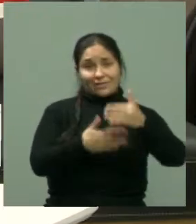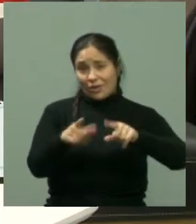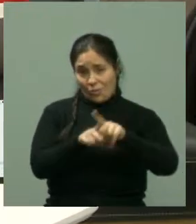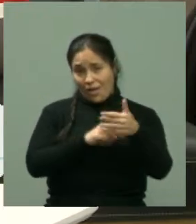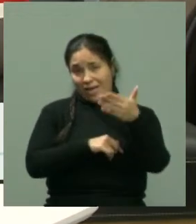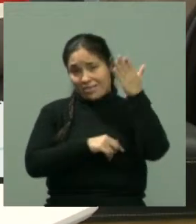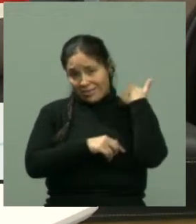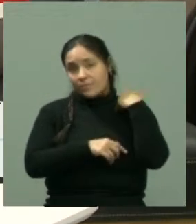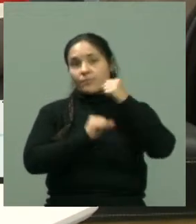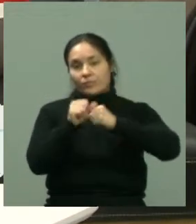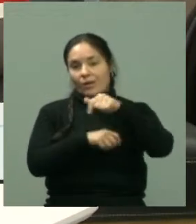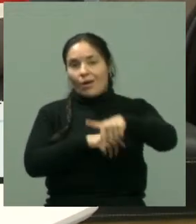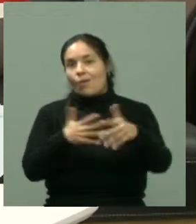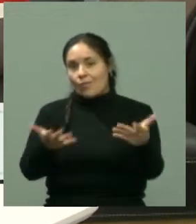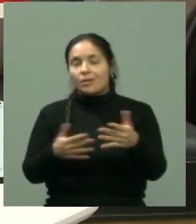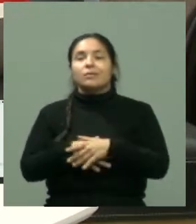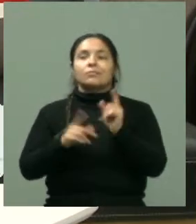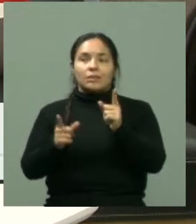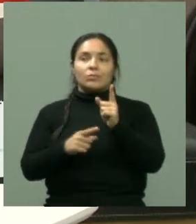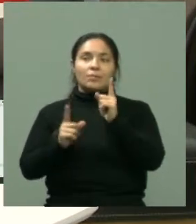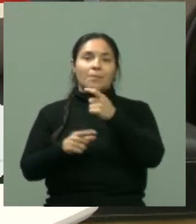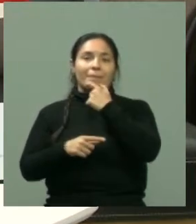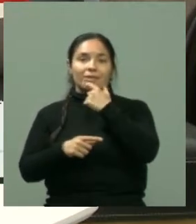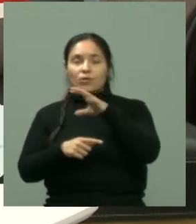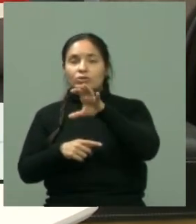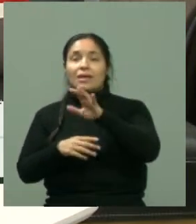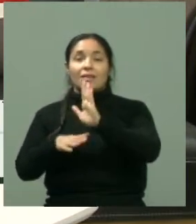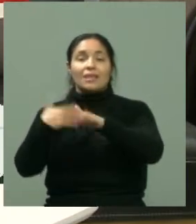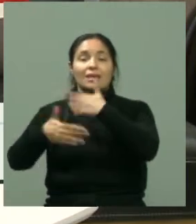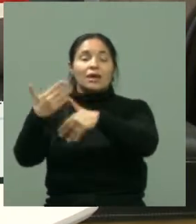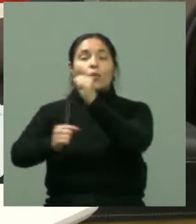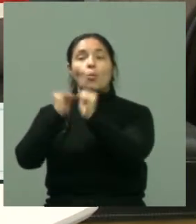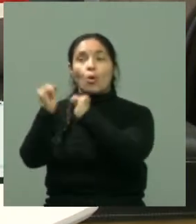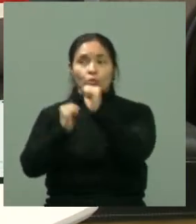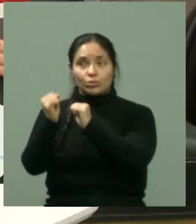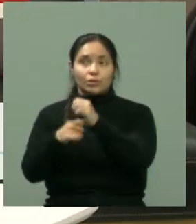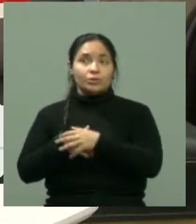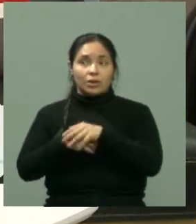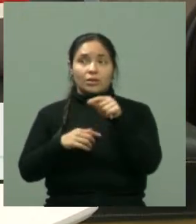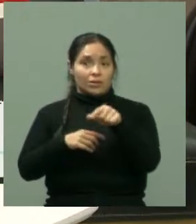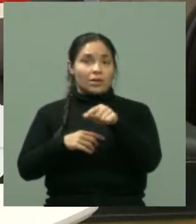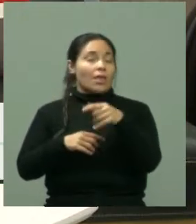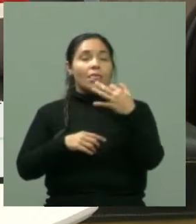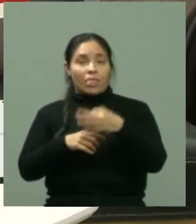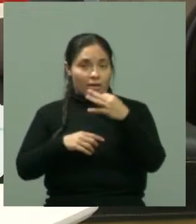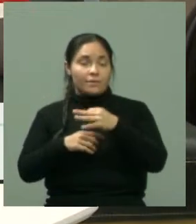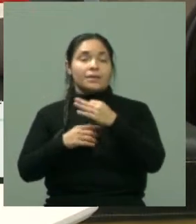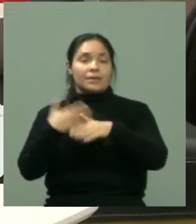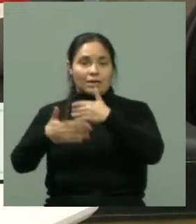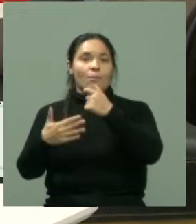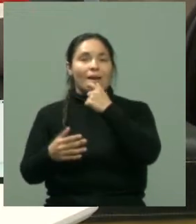provincia, bueno, si queremos cierto desarrollo productivo que genere realmente un desarrollo para la